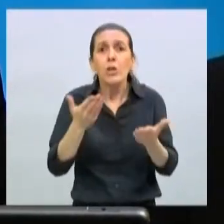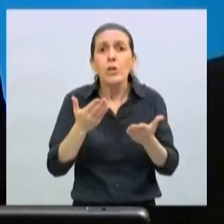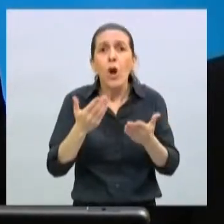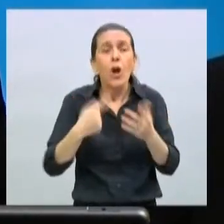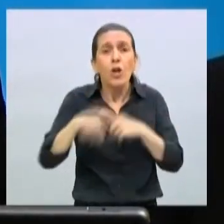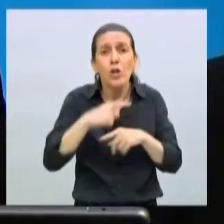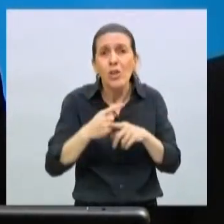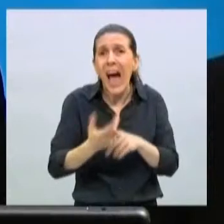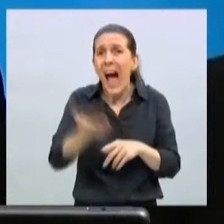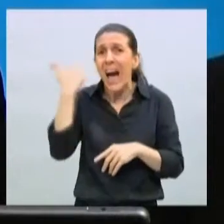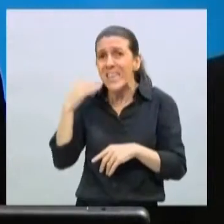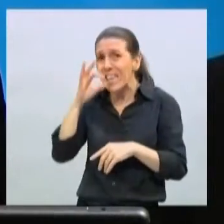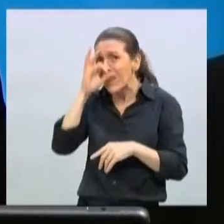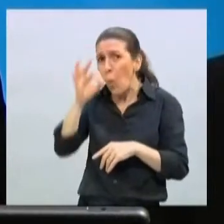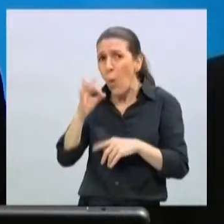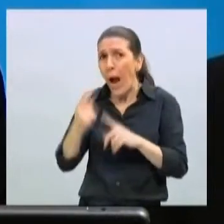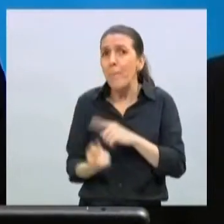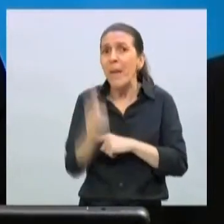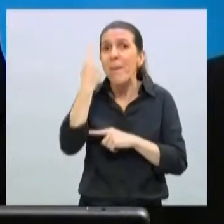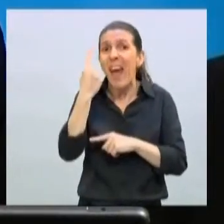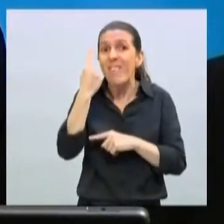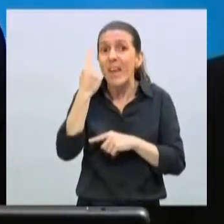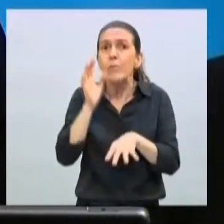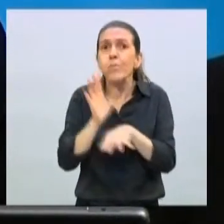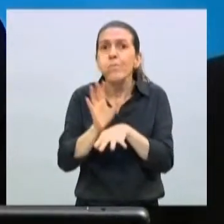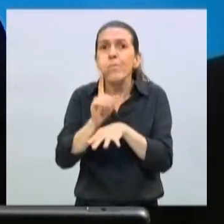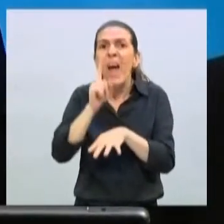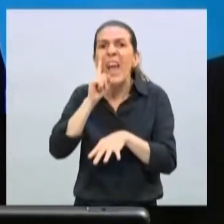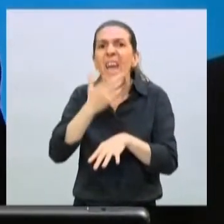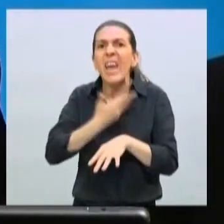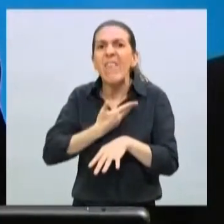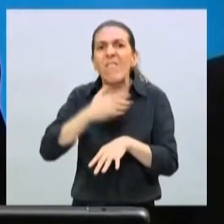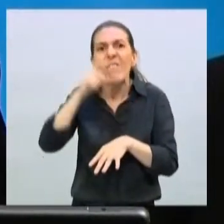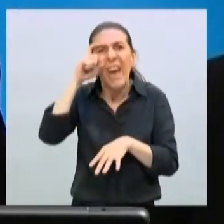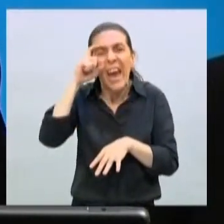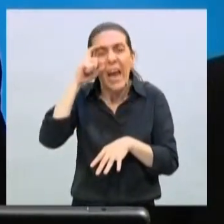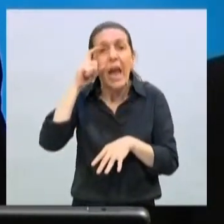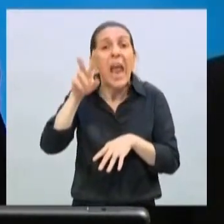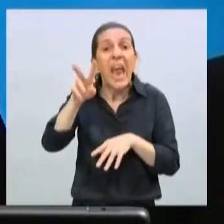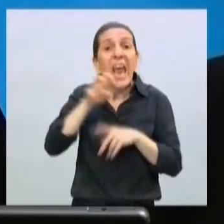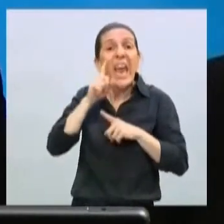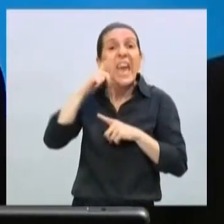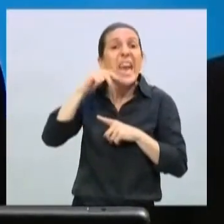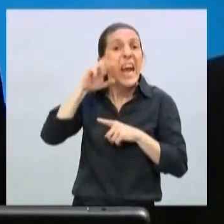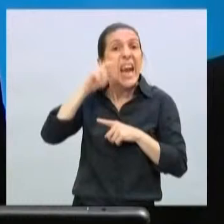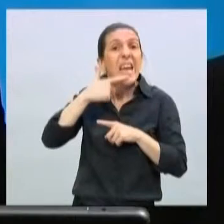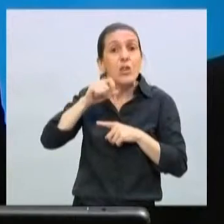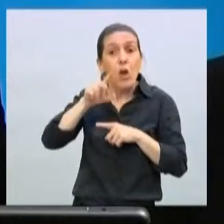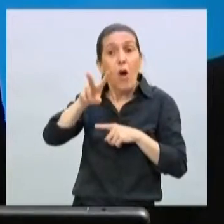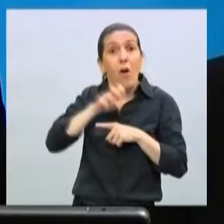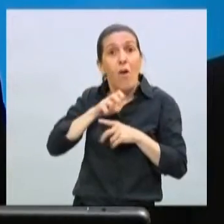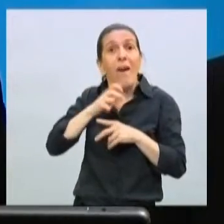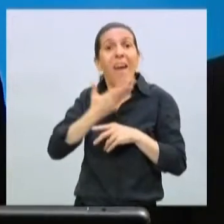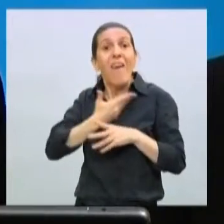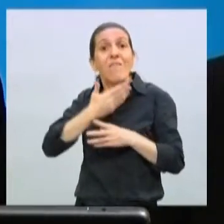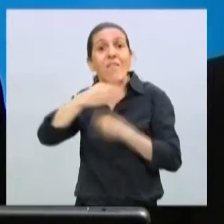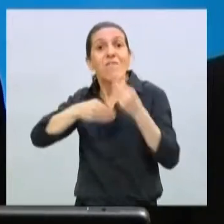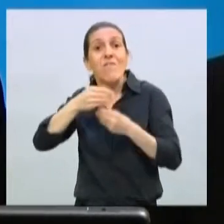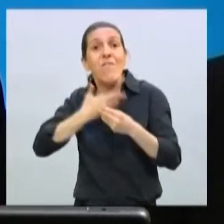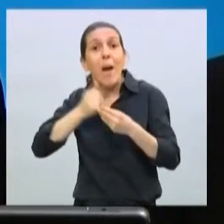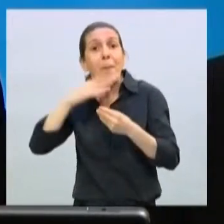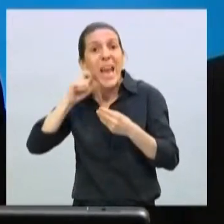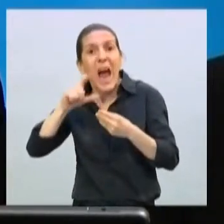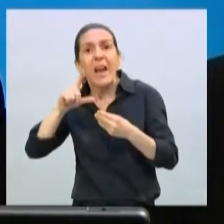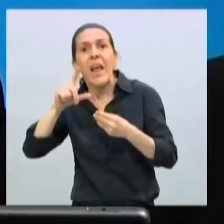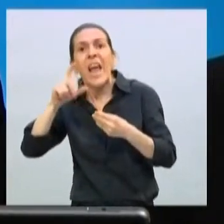hizo en la Argentina, que es el IFE. El IFE, que es ese ingreso familiar de emergencia, está